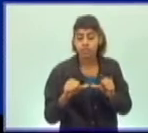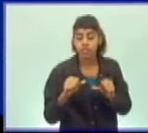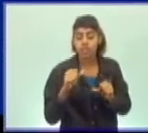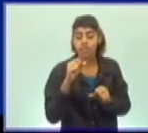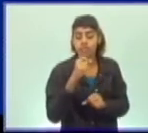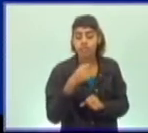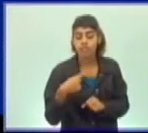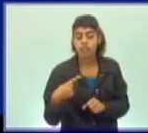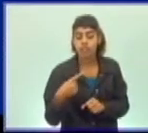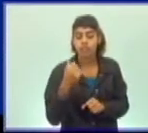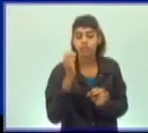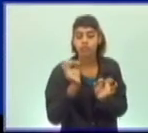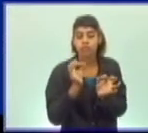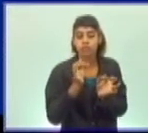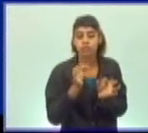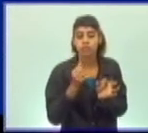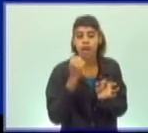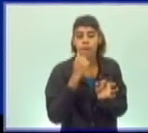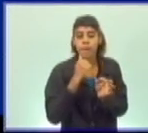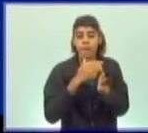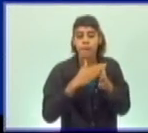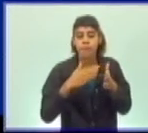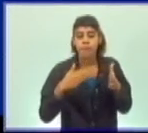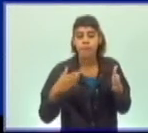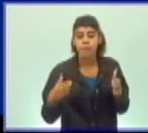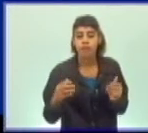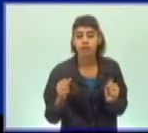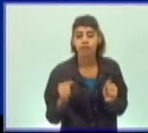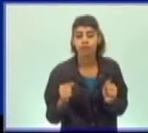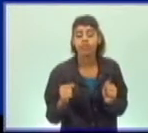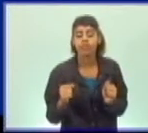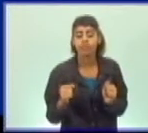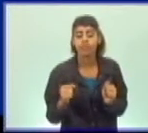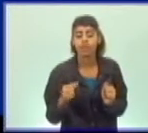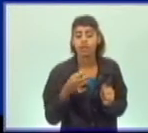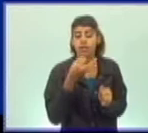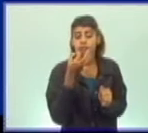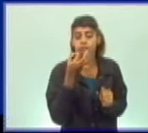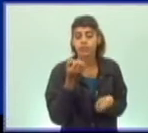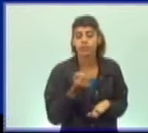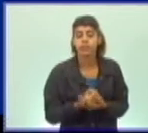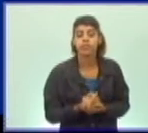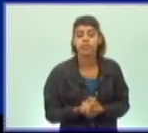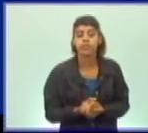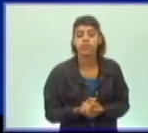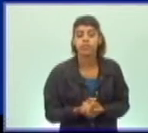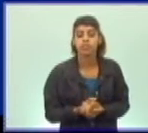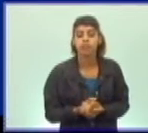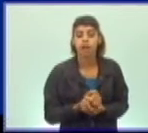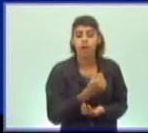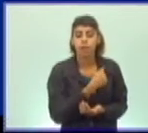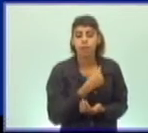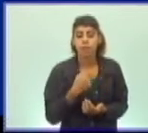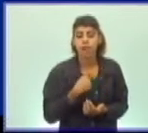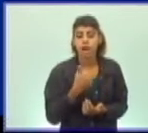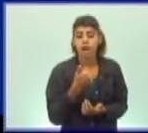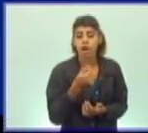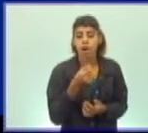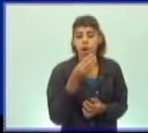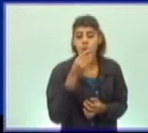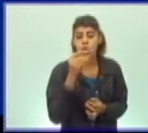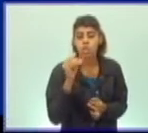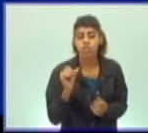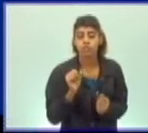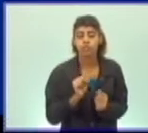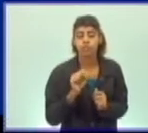mayores propiedades oxidantes. Y nos piden también que justifiquemos. Ahora estamos analizando las propiedades oxidantes de la